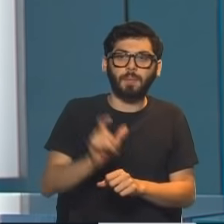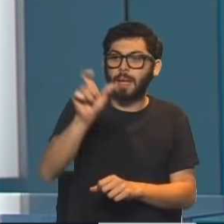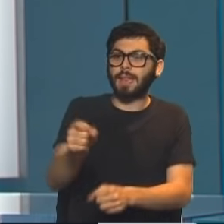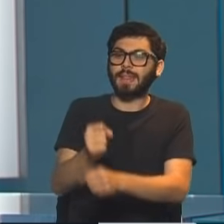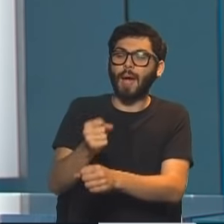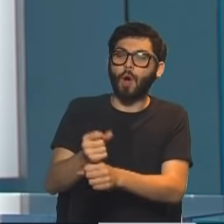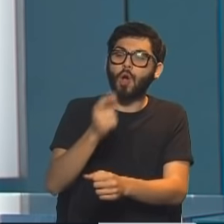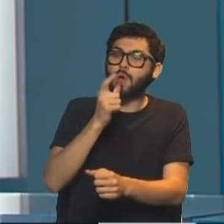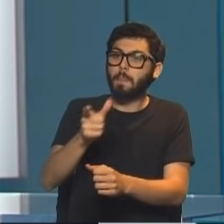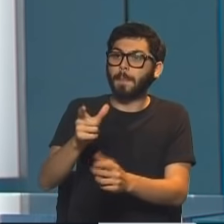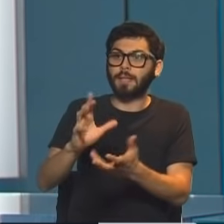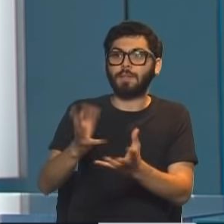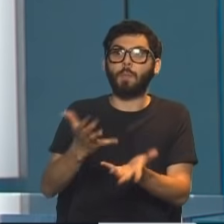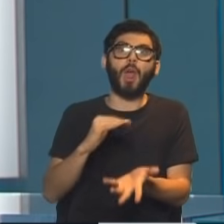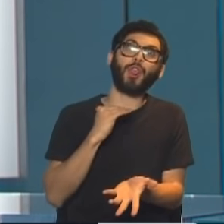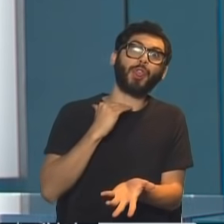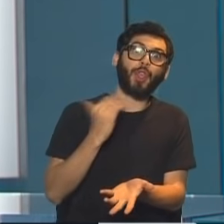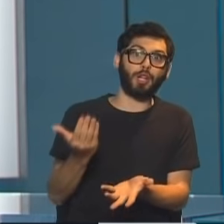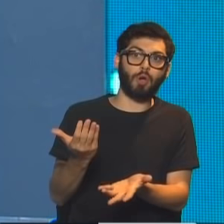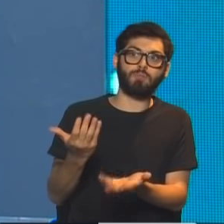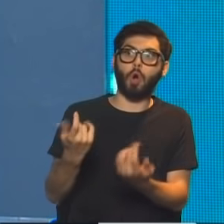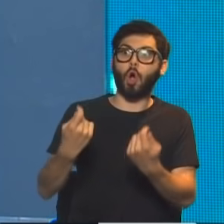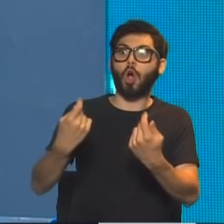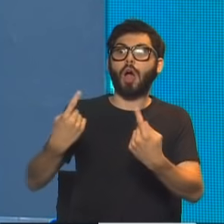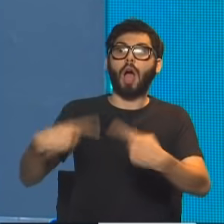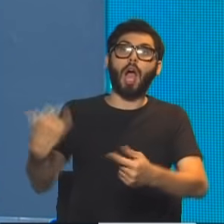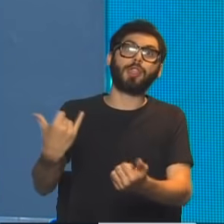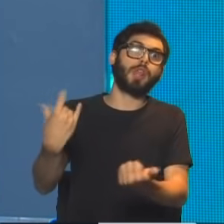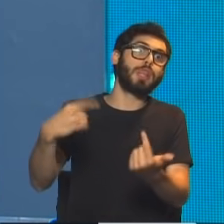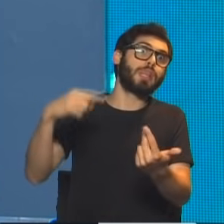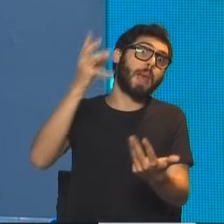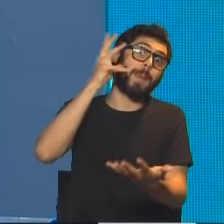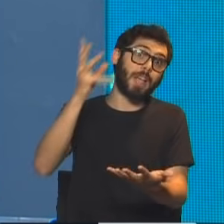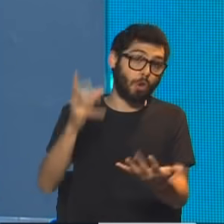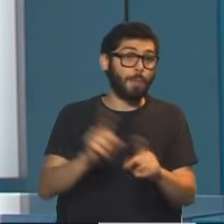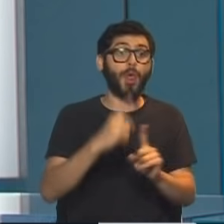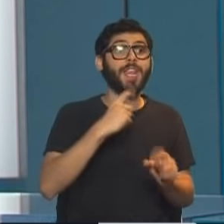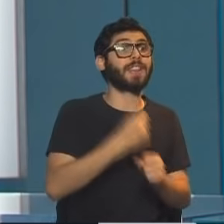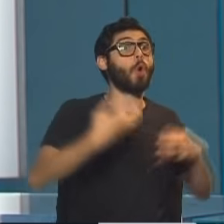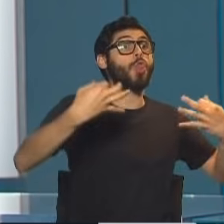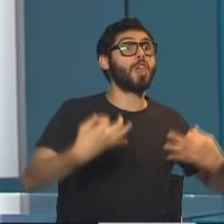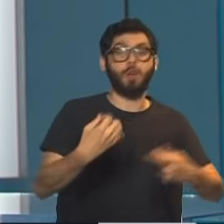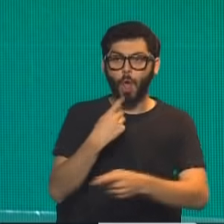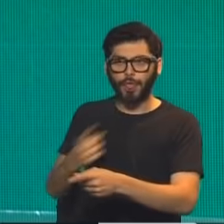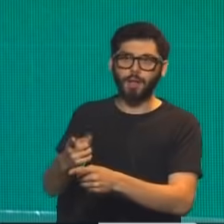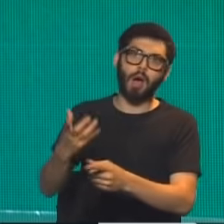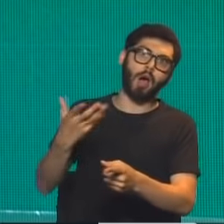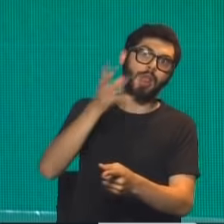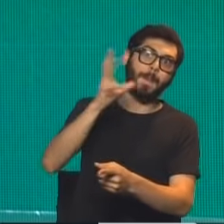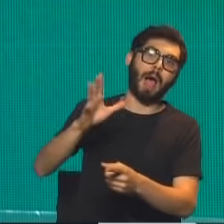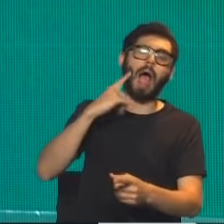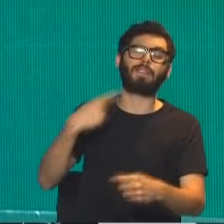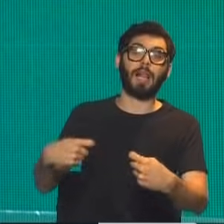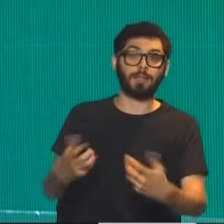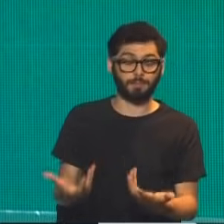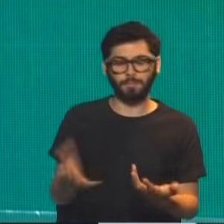laburante. Es increíble. Al mismo tiempo que se habla del trabajo Increíble. digno, ¿no? Al mismo tiempo que se habla del trabajo digno. Vamos Exactamente. a hablar de lo que pasó el fin de semana largo, ¿les